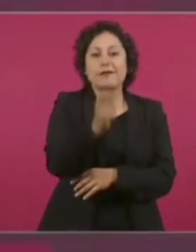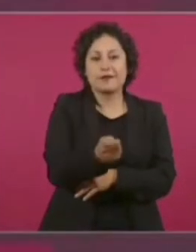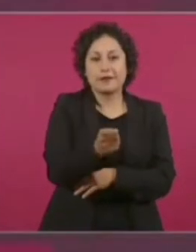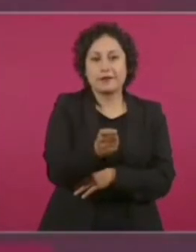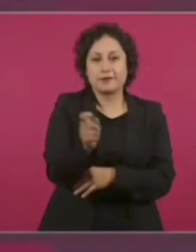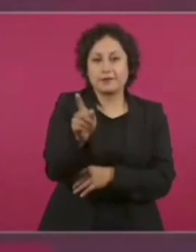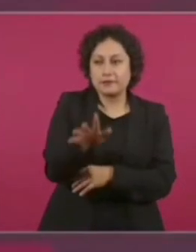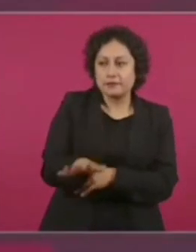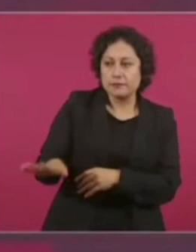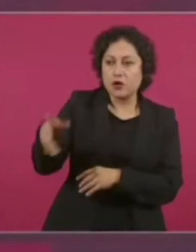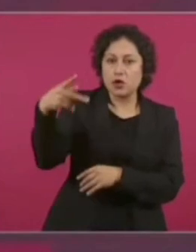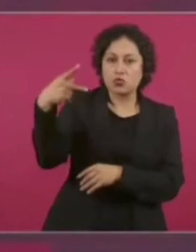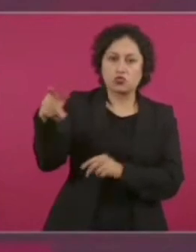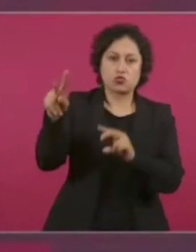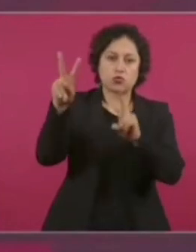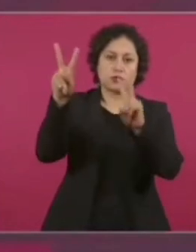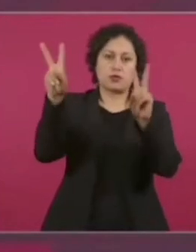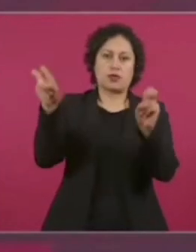conservadora.